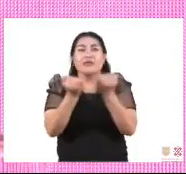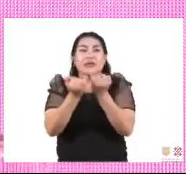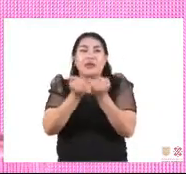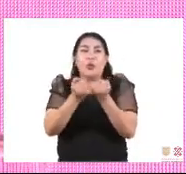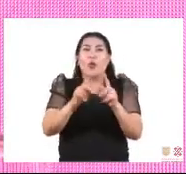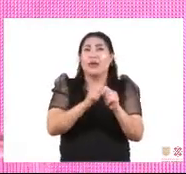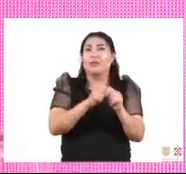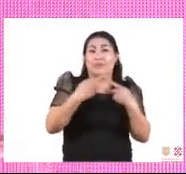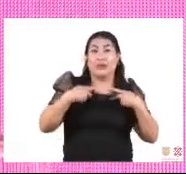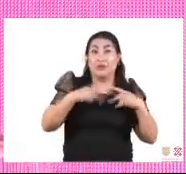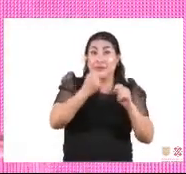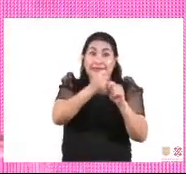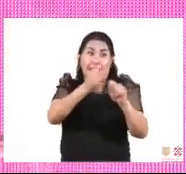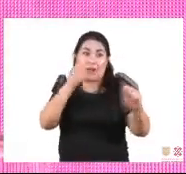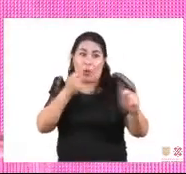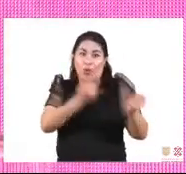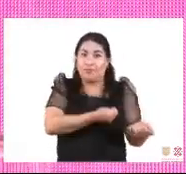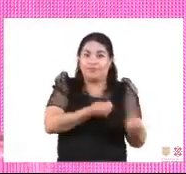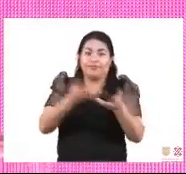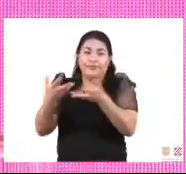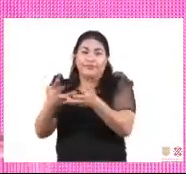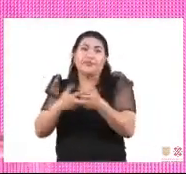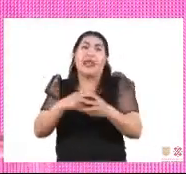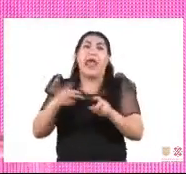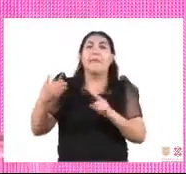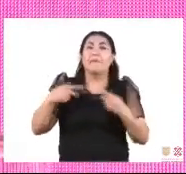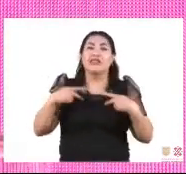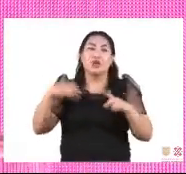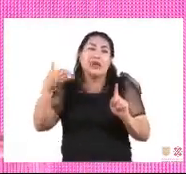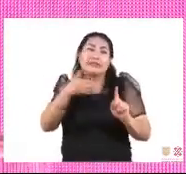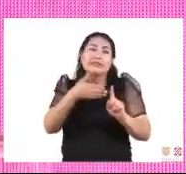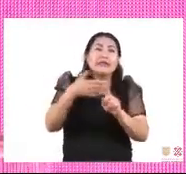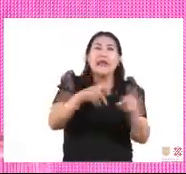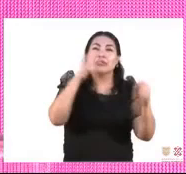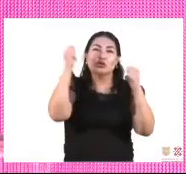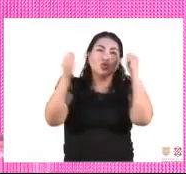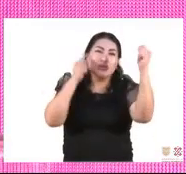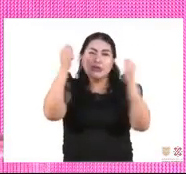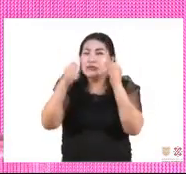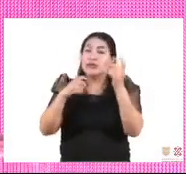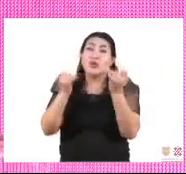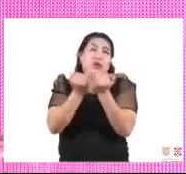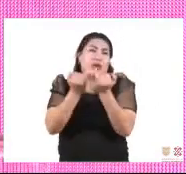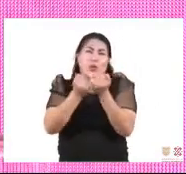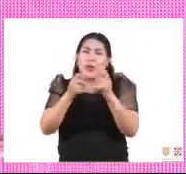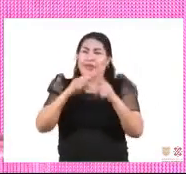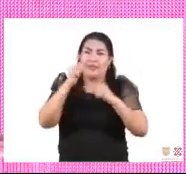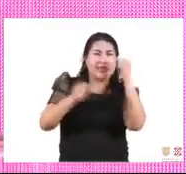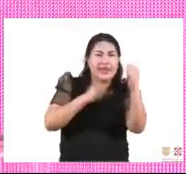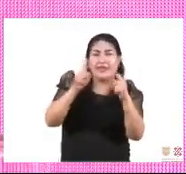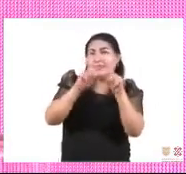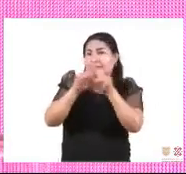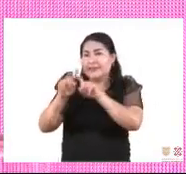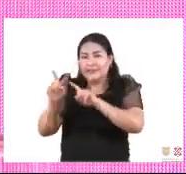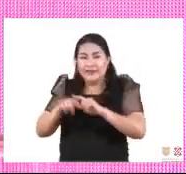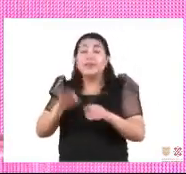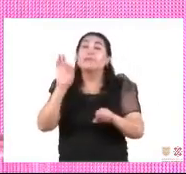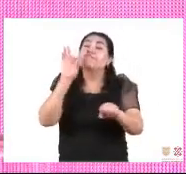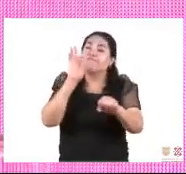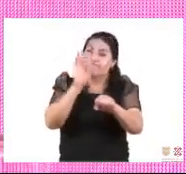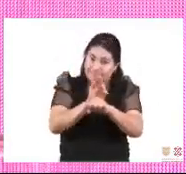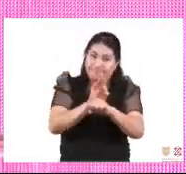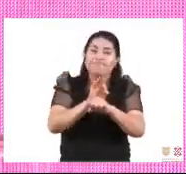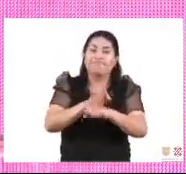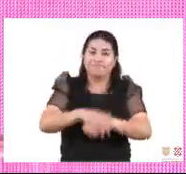transportistas, guías turísticos, tiendas de conveniencia, en fin, a una gran cantidad de sectores de todos tamaños y